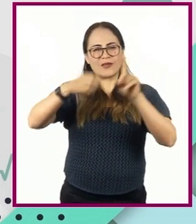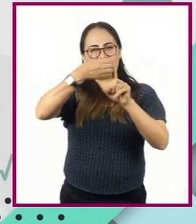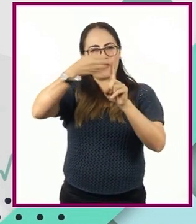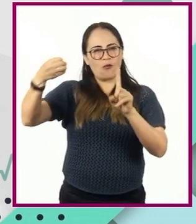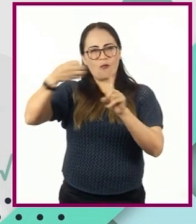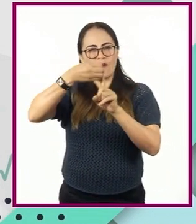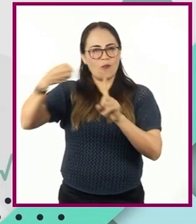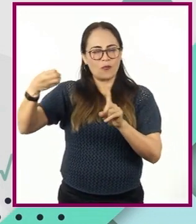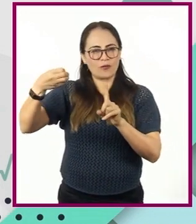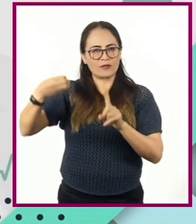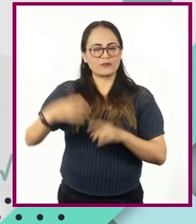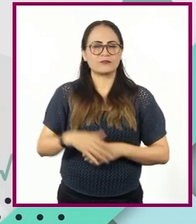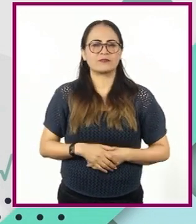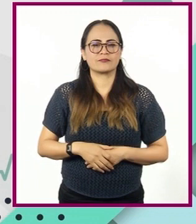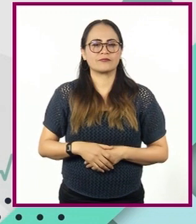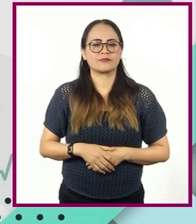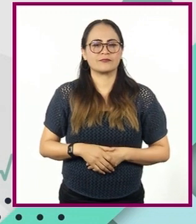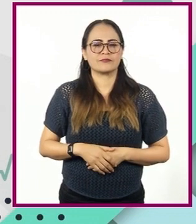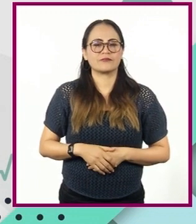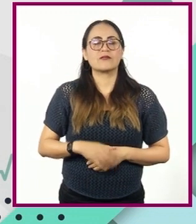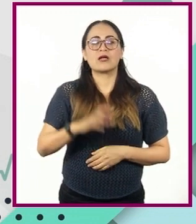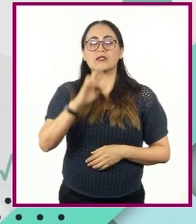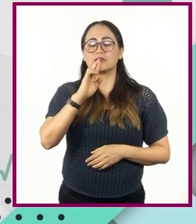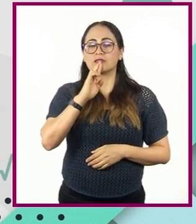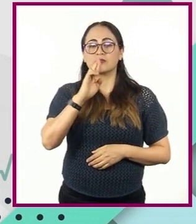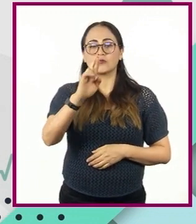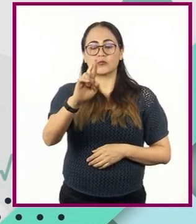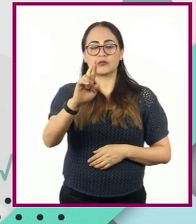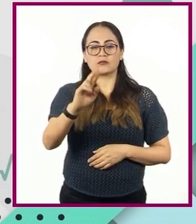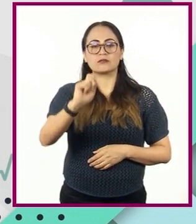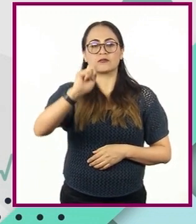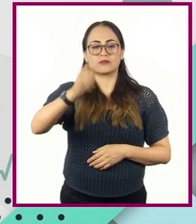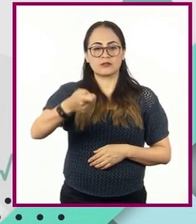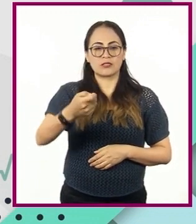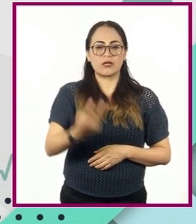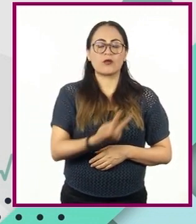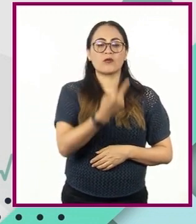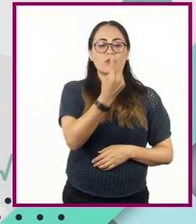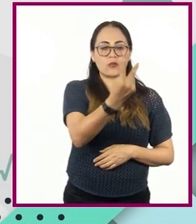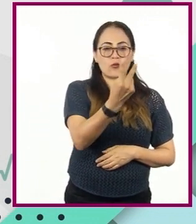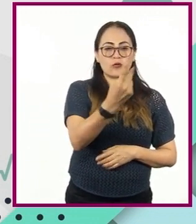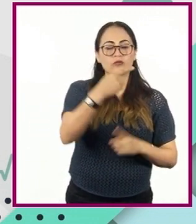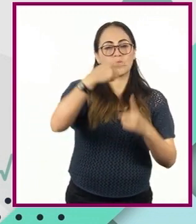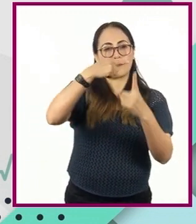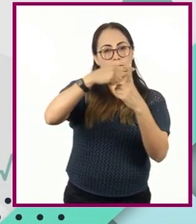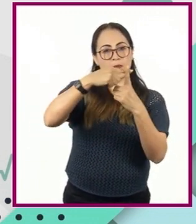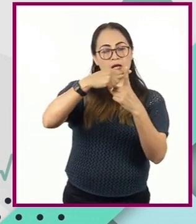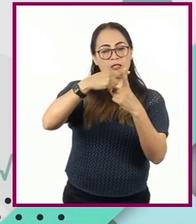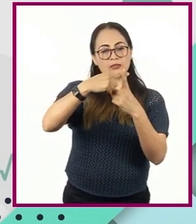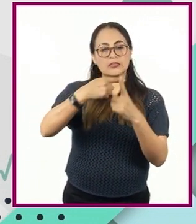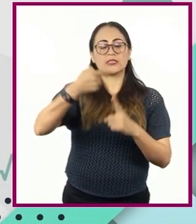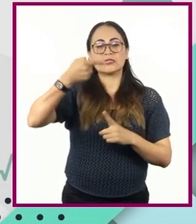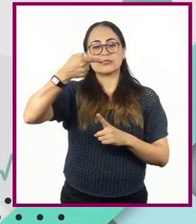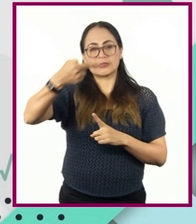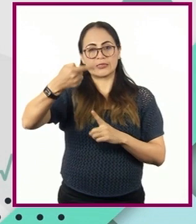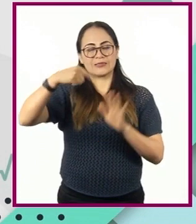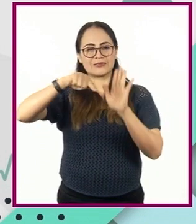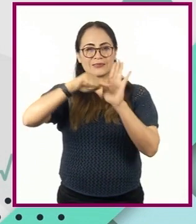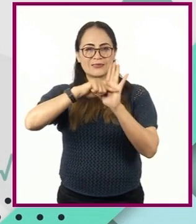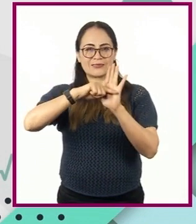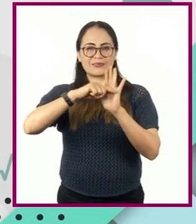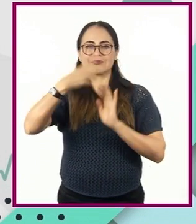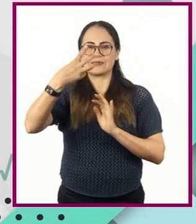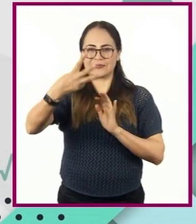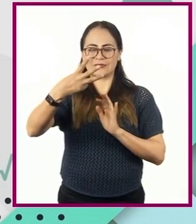operaciones. Por lo tanto, el resultado correcto es 2 más 3 negativo por 5